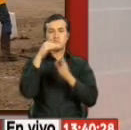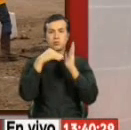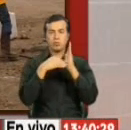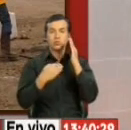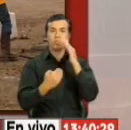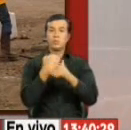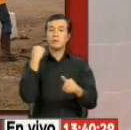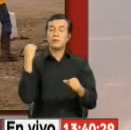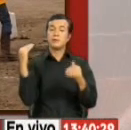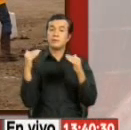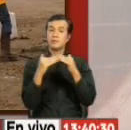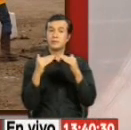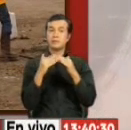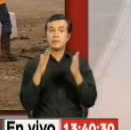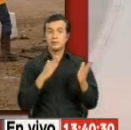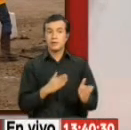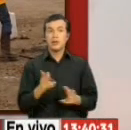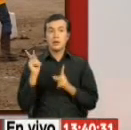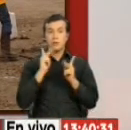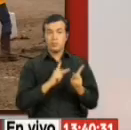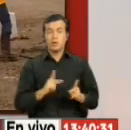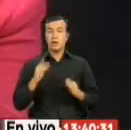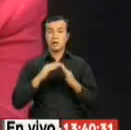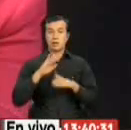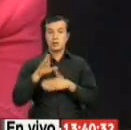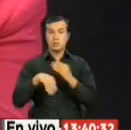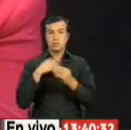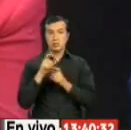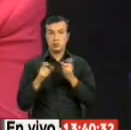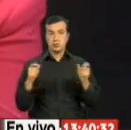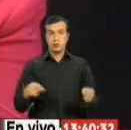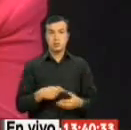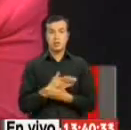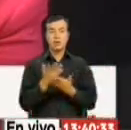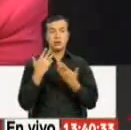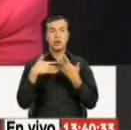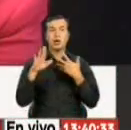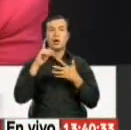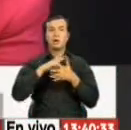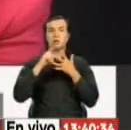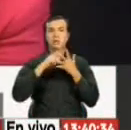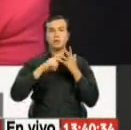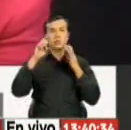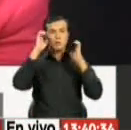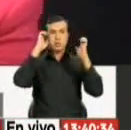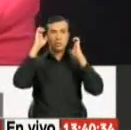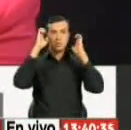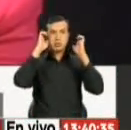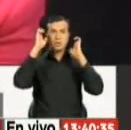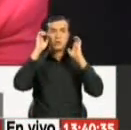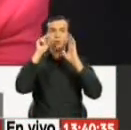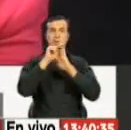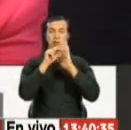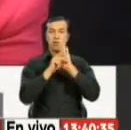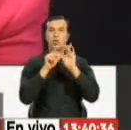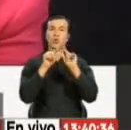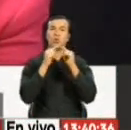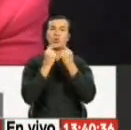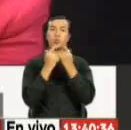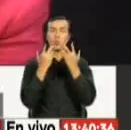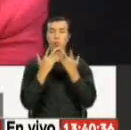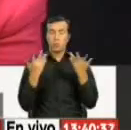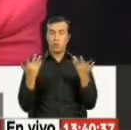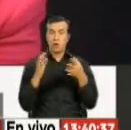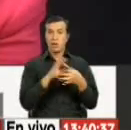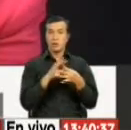nuevas casas que formarán parte del plan casa para todos y por supuesto hay otras estrategias que en el marco no sólo de alianza en públicos privados